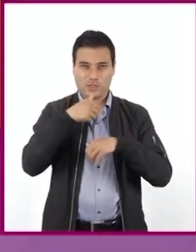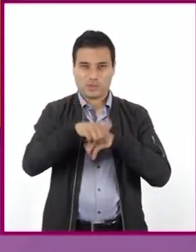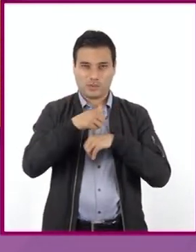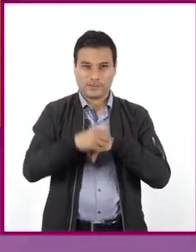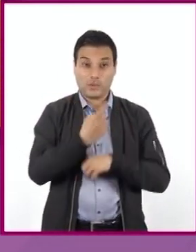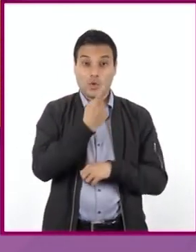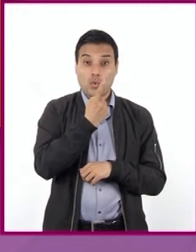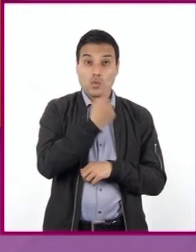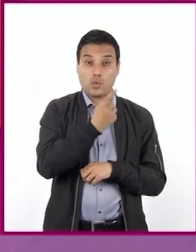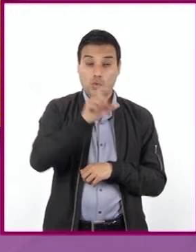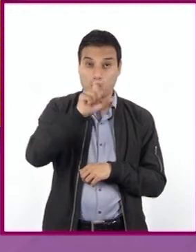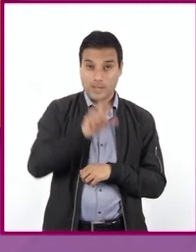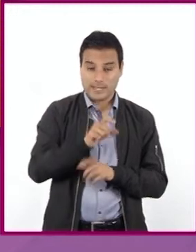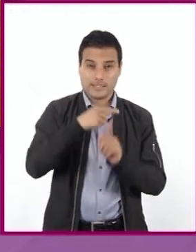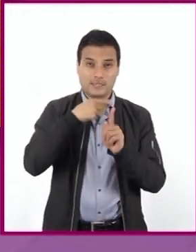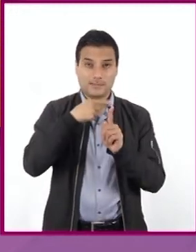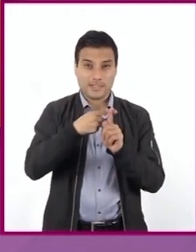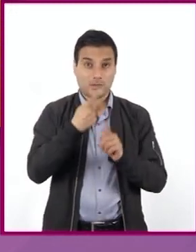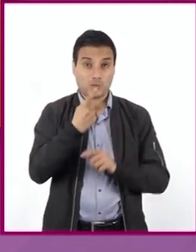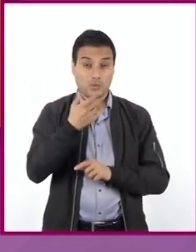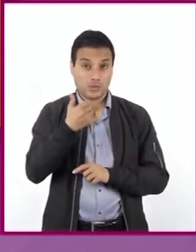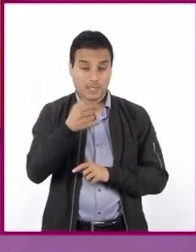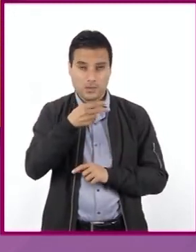1y igual a 17.